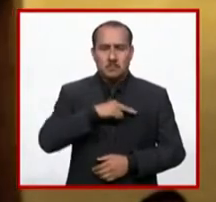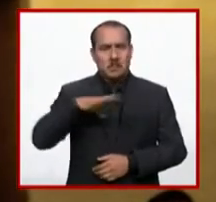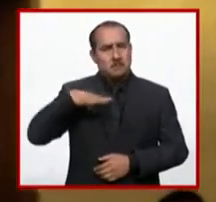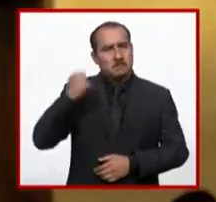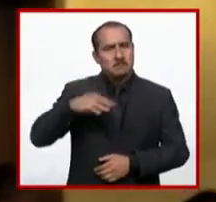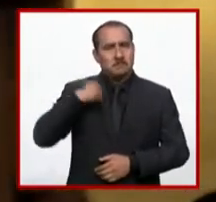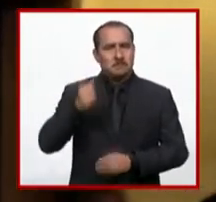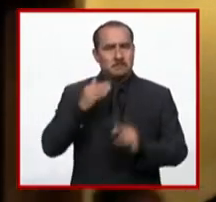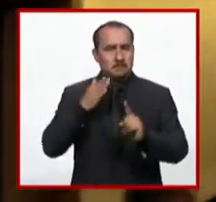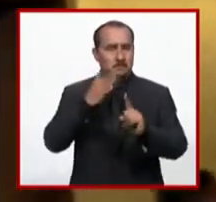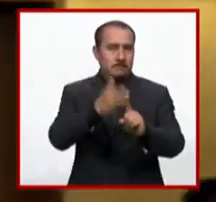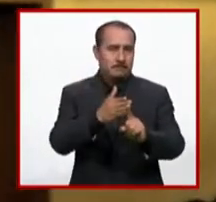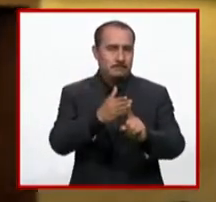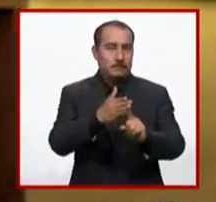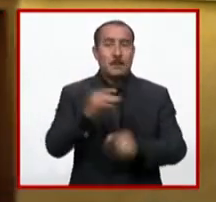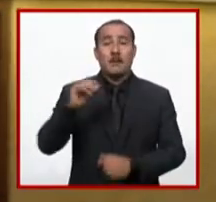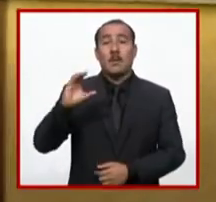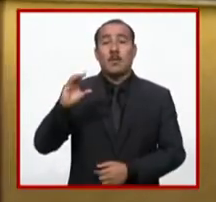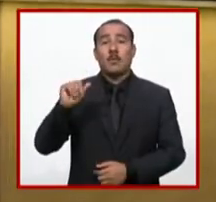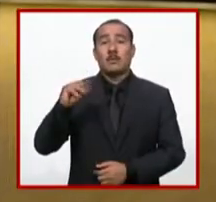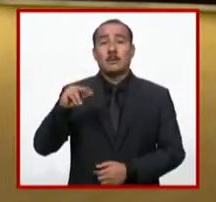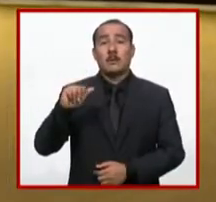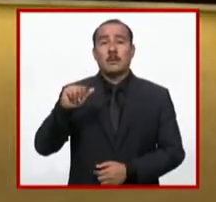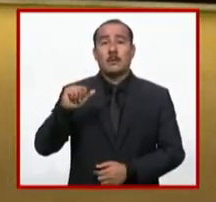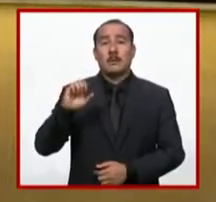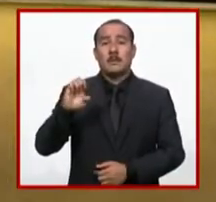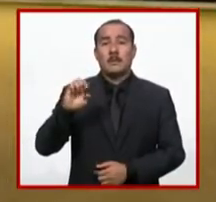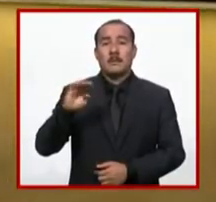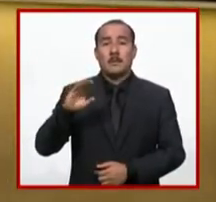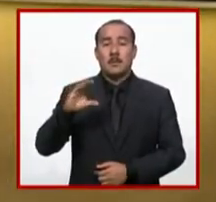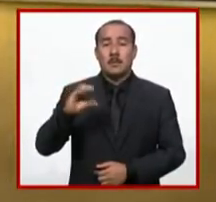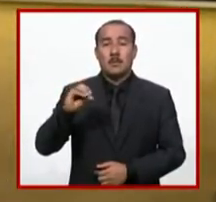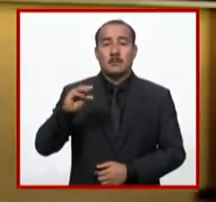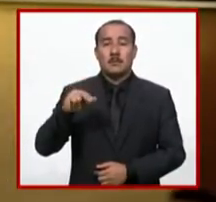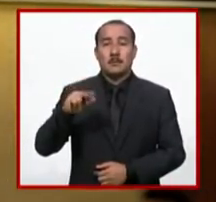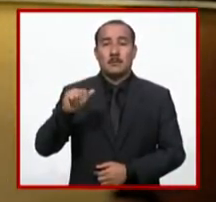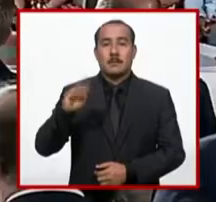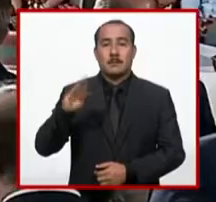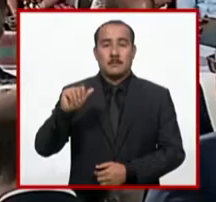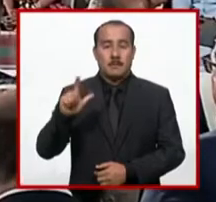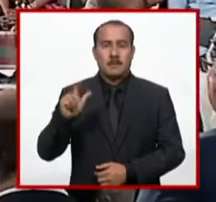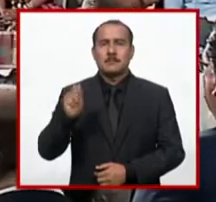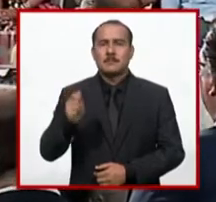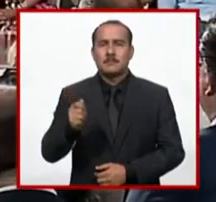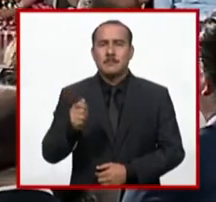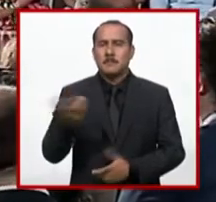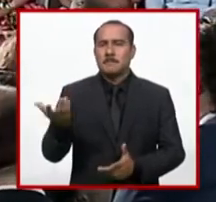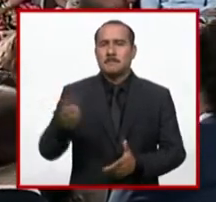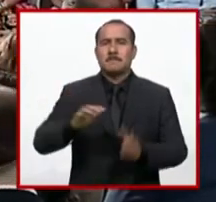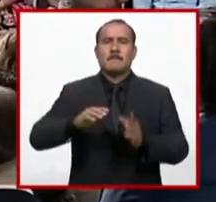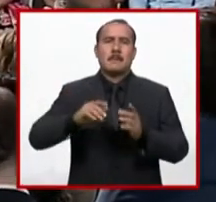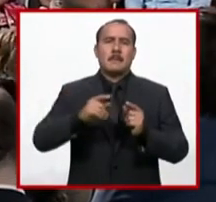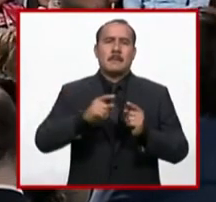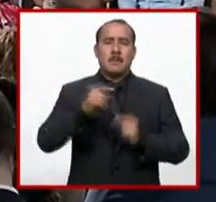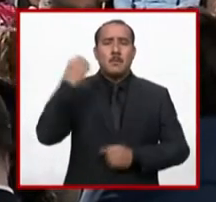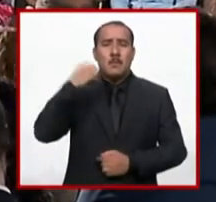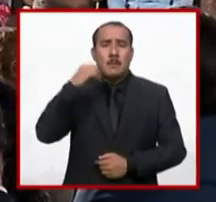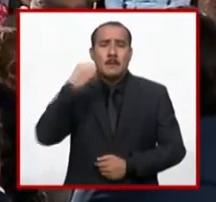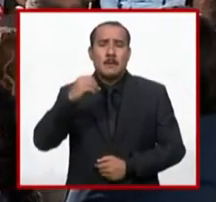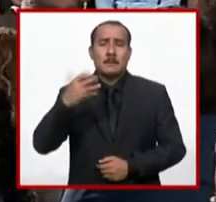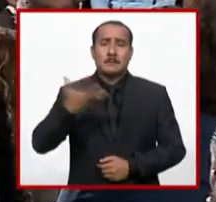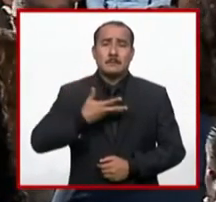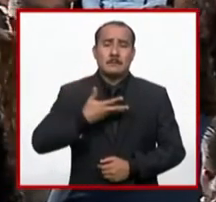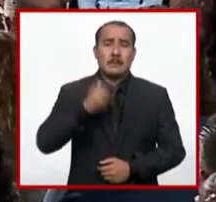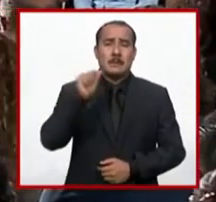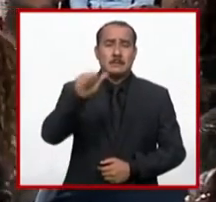más mide Coneval? Mide también la carencia alimentaria. Oaxaca dispersa 19